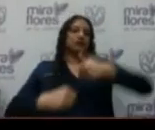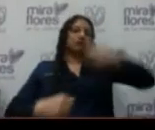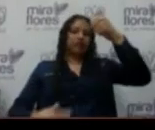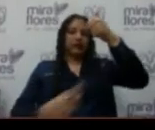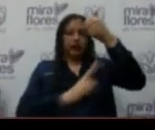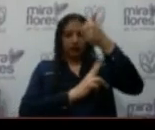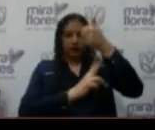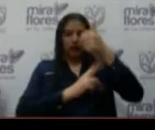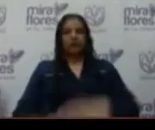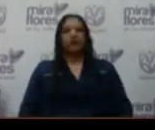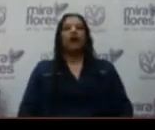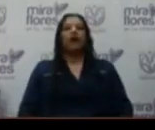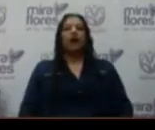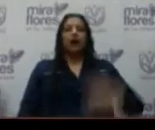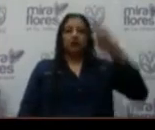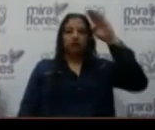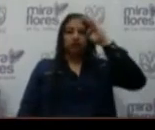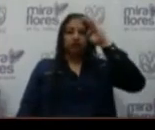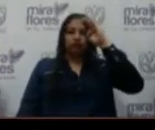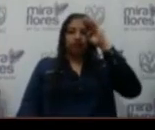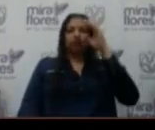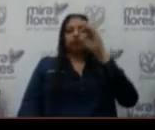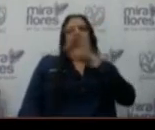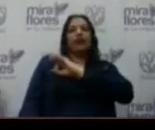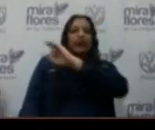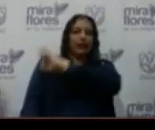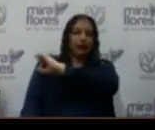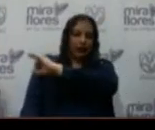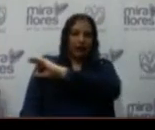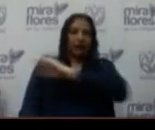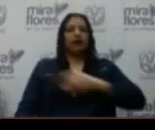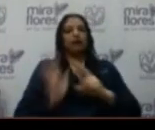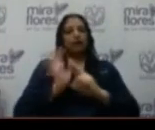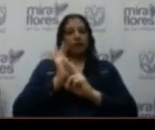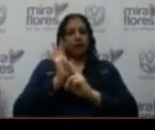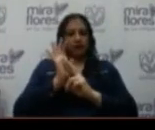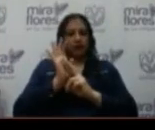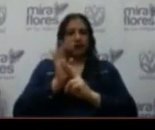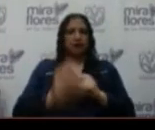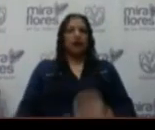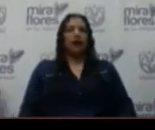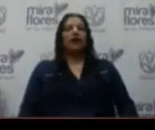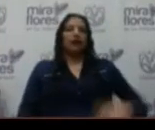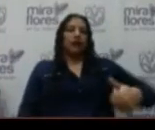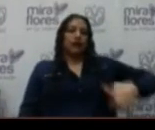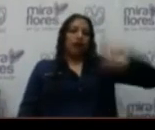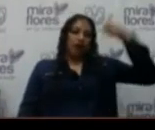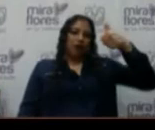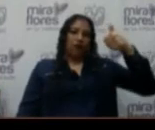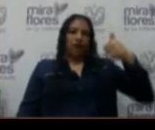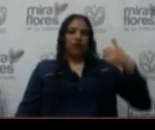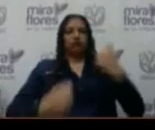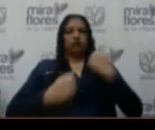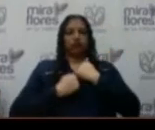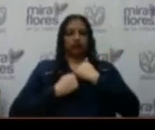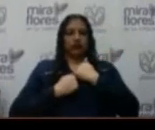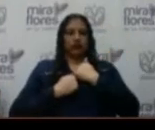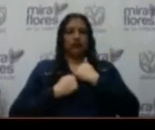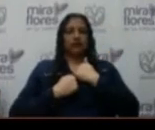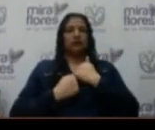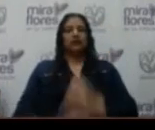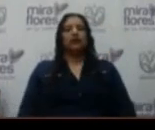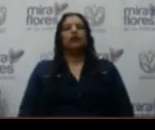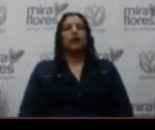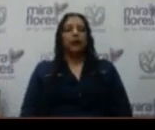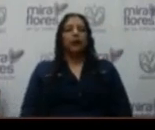general de brigada Víctor Manuel Vallares Esquivel, en representación del el comandante general del ejército, señor